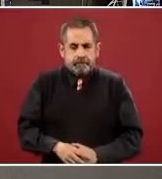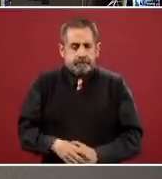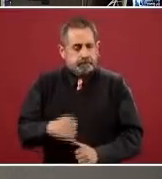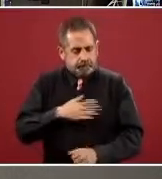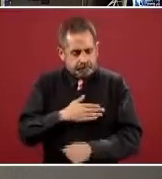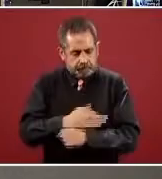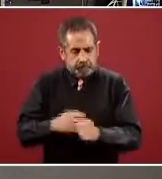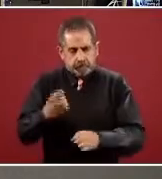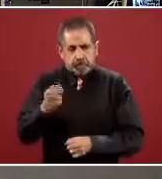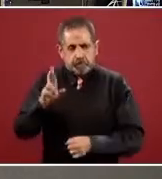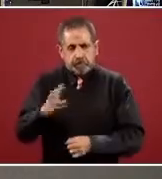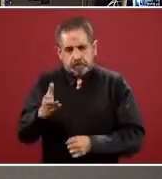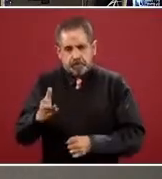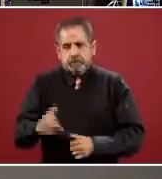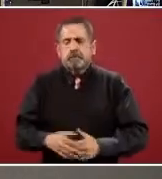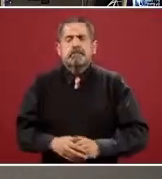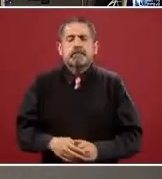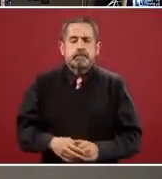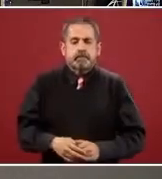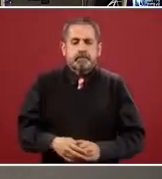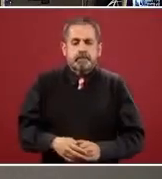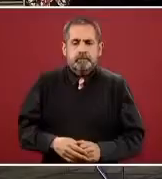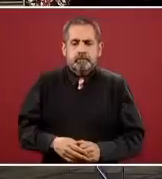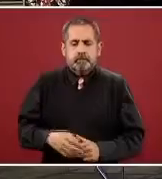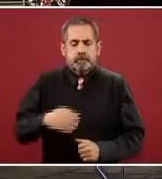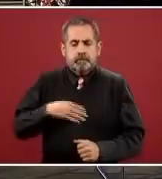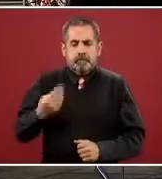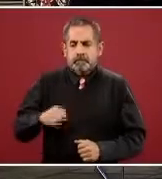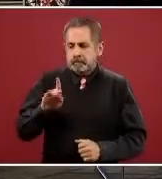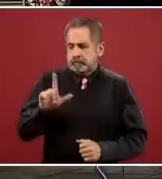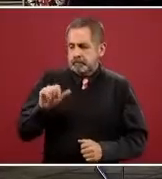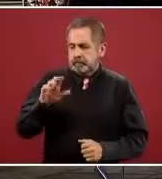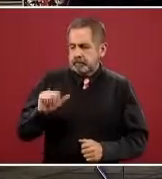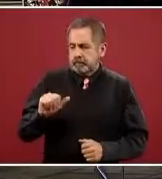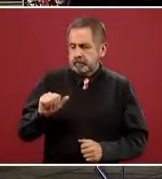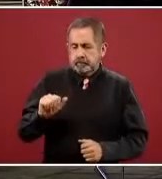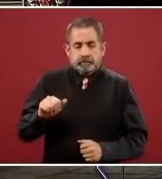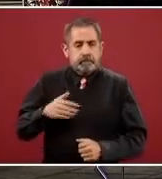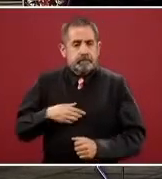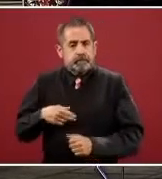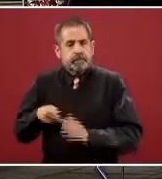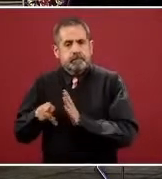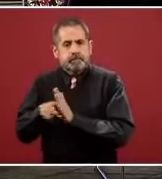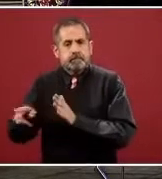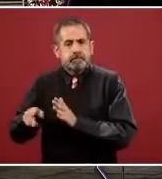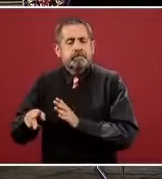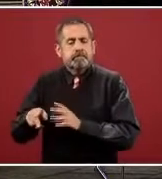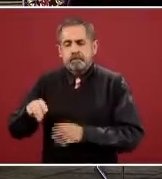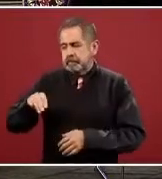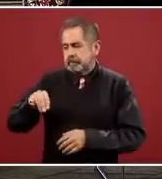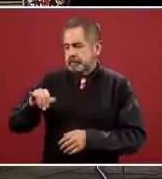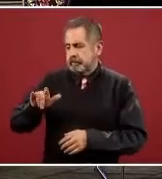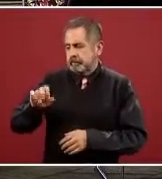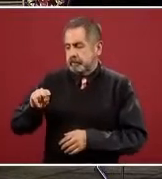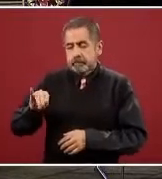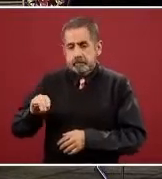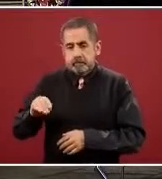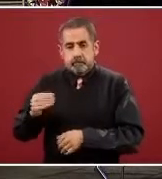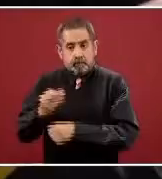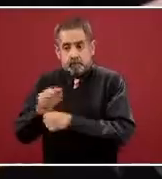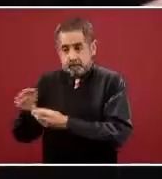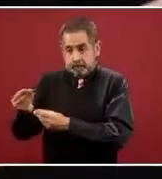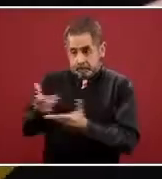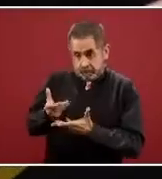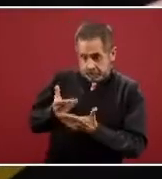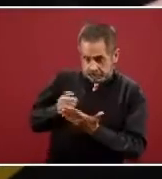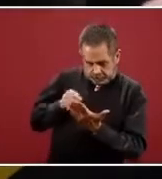Buenas tardes, doctor. Buenas tardes. Soy Blanca Balader, reportera de Grupo Milenio. Me está llegando una información que me gustaría